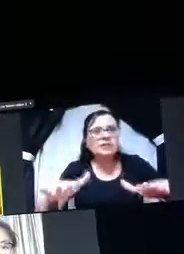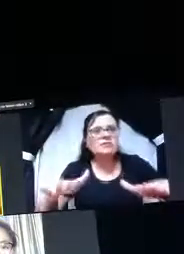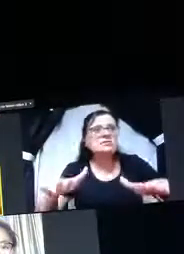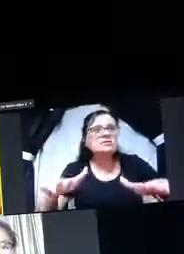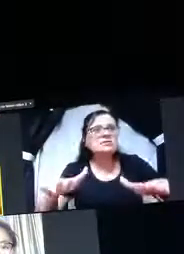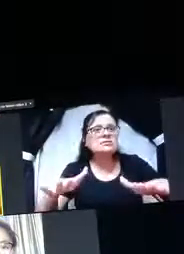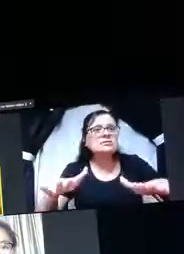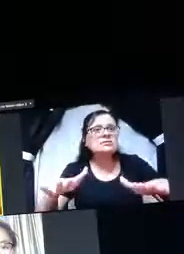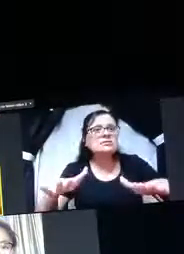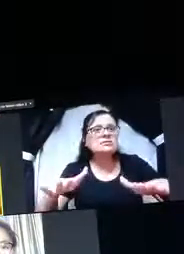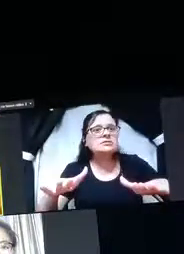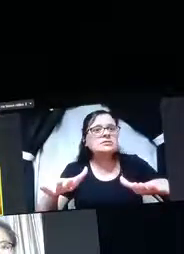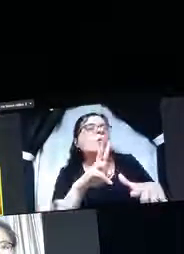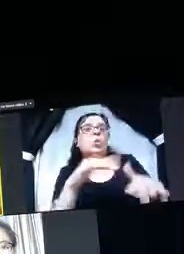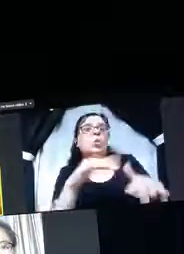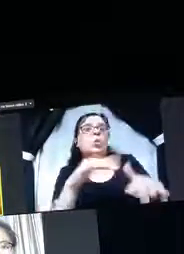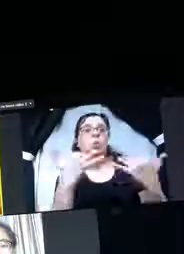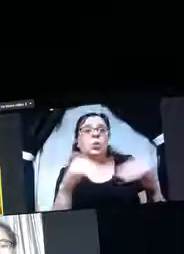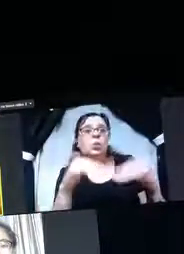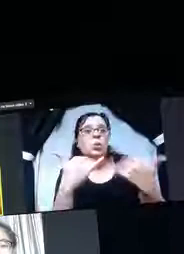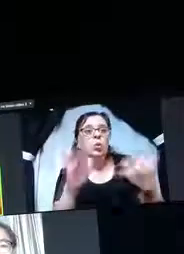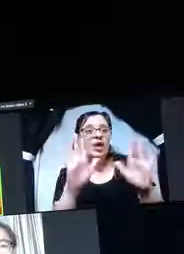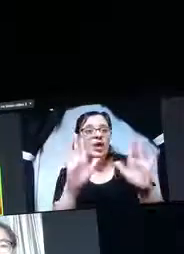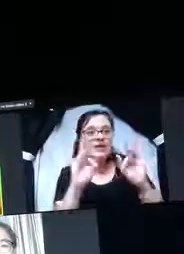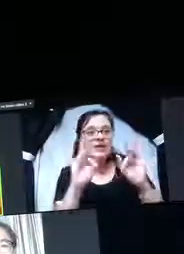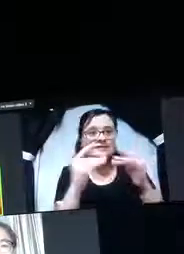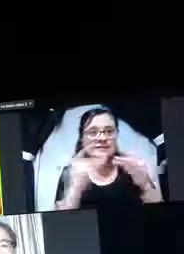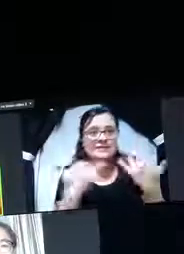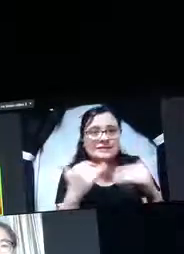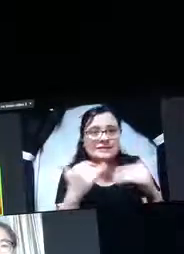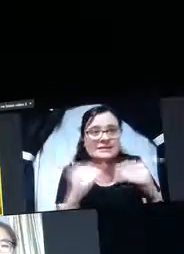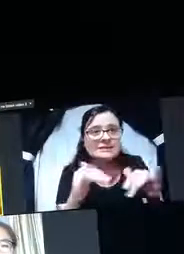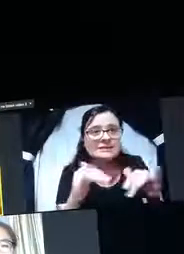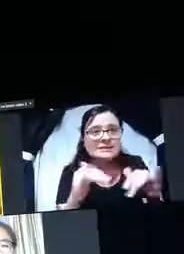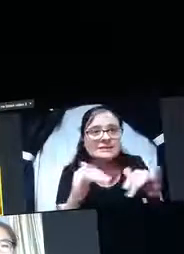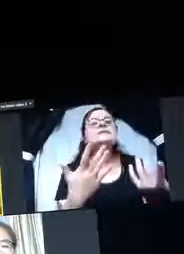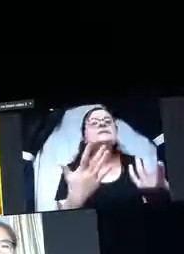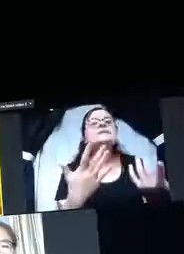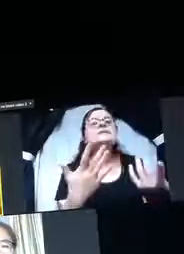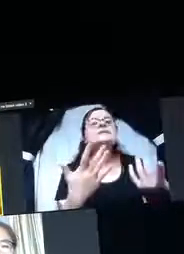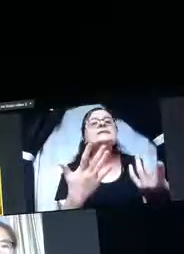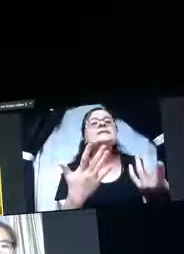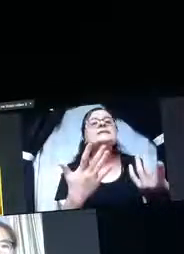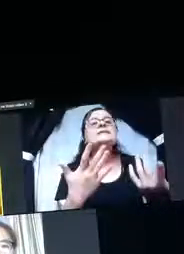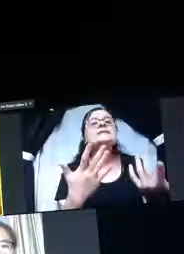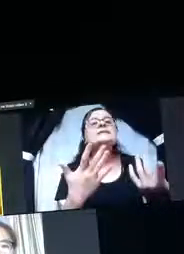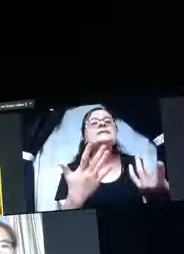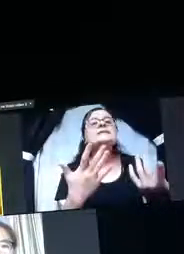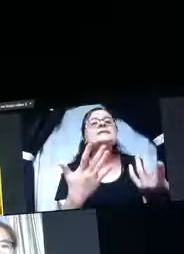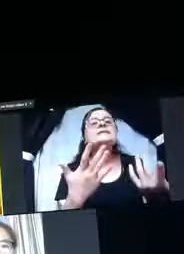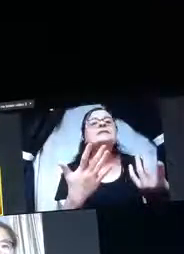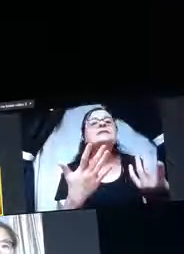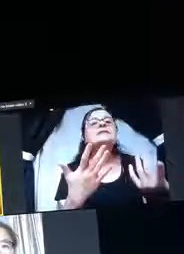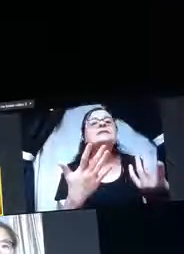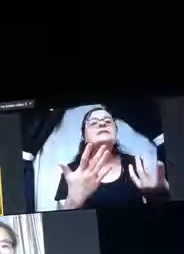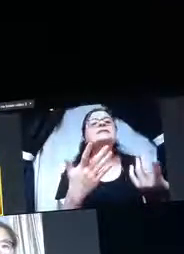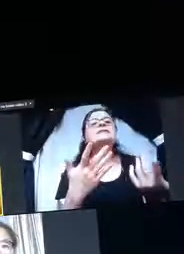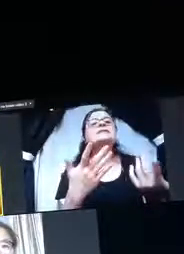todo un desafío. Eso por un lado. La cuestión sintáctica puramente que es computación